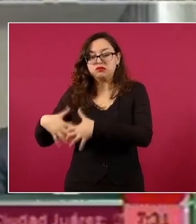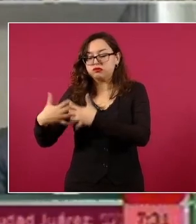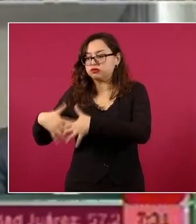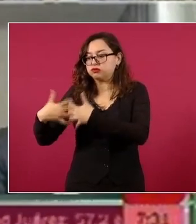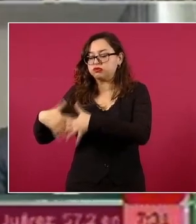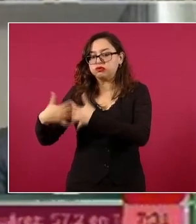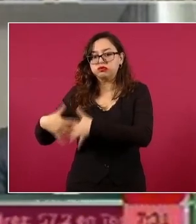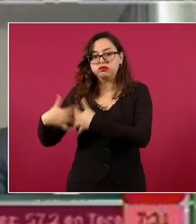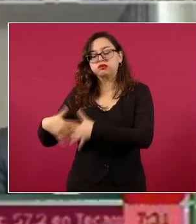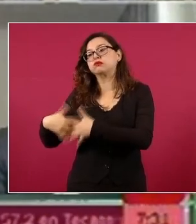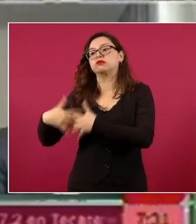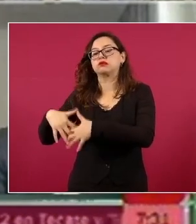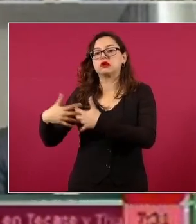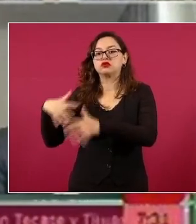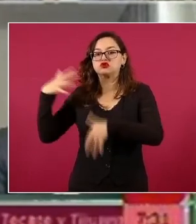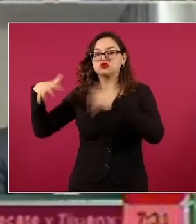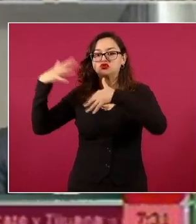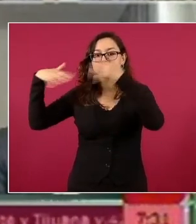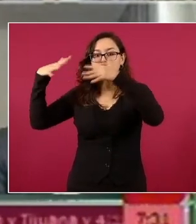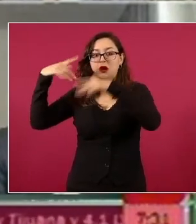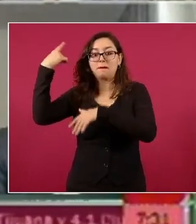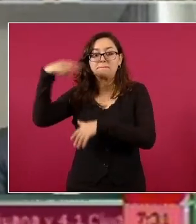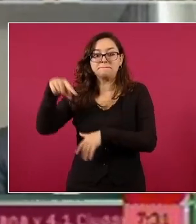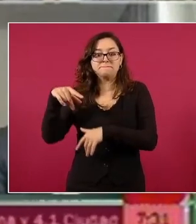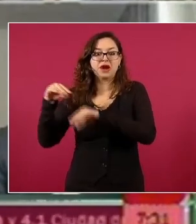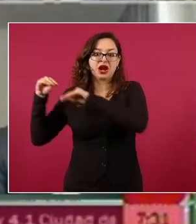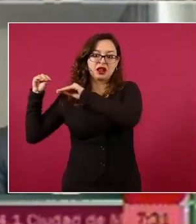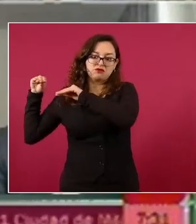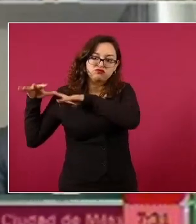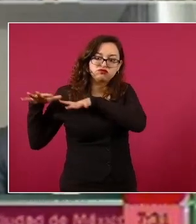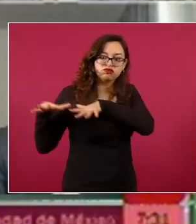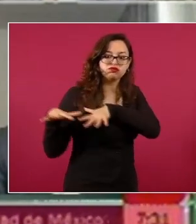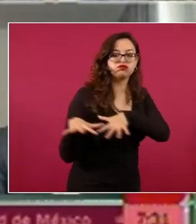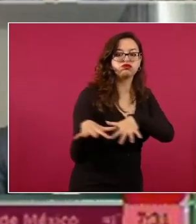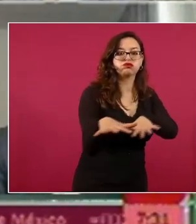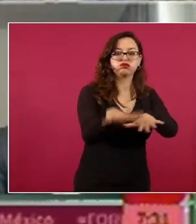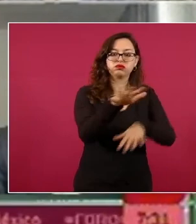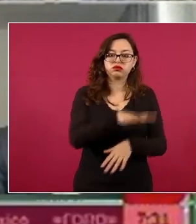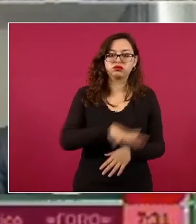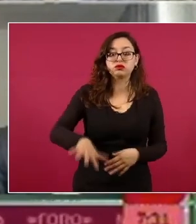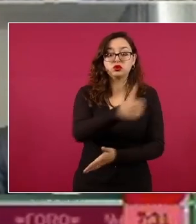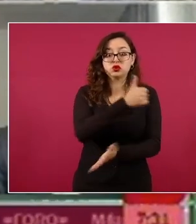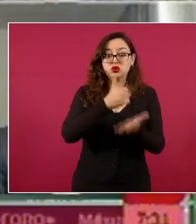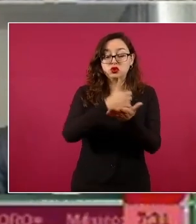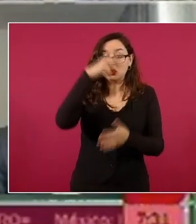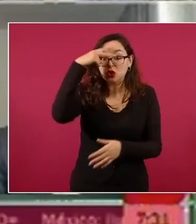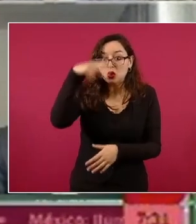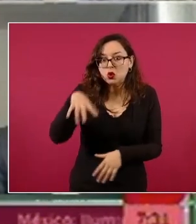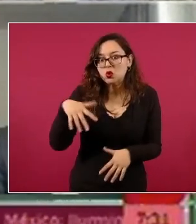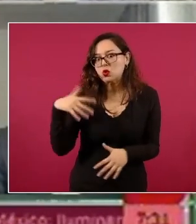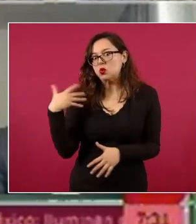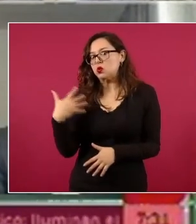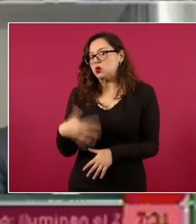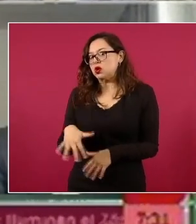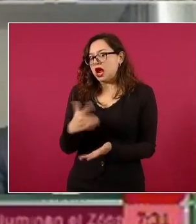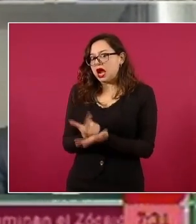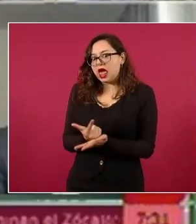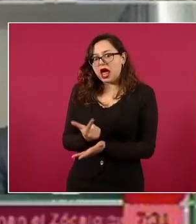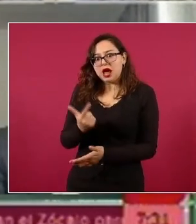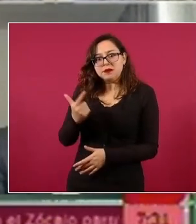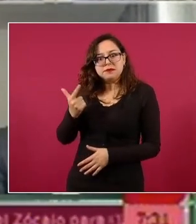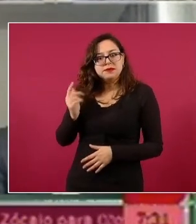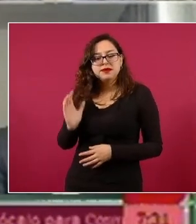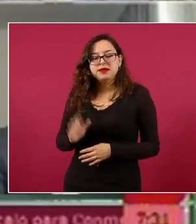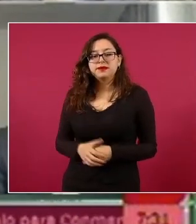una contaminación ambiental. ¿Es temerario lo que estás diciendo? Yo creo, Raimundo, que